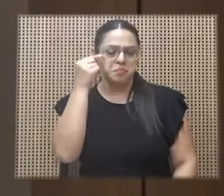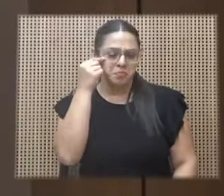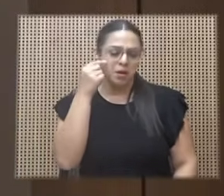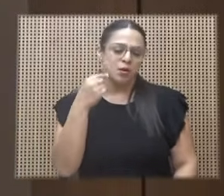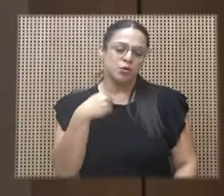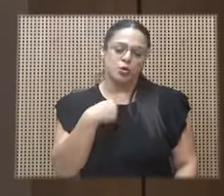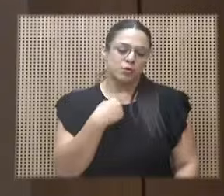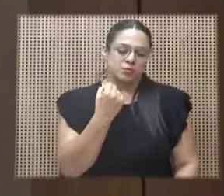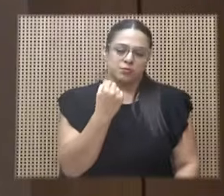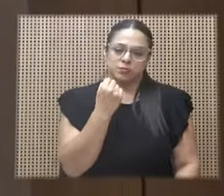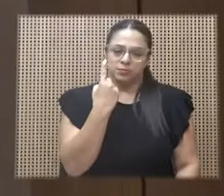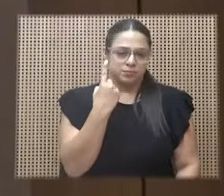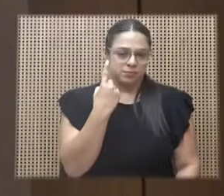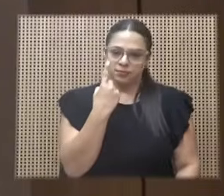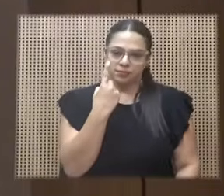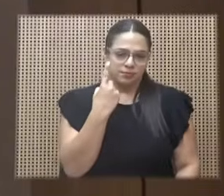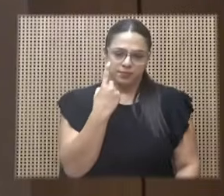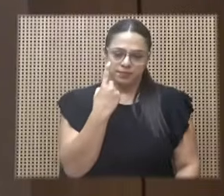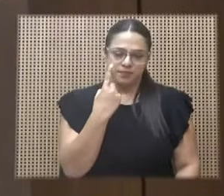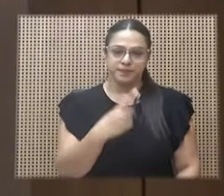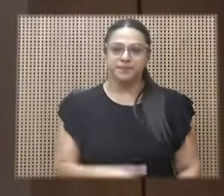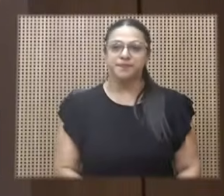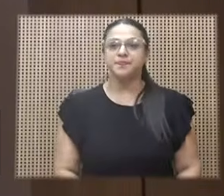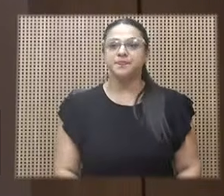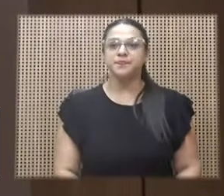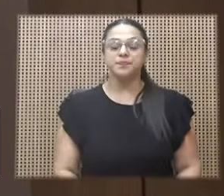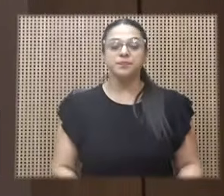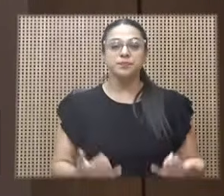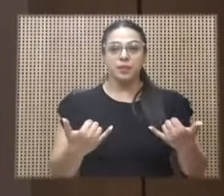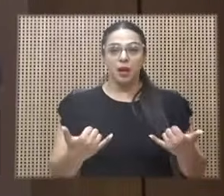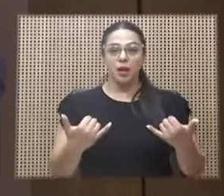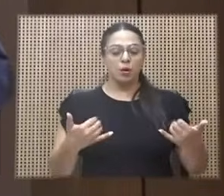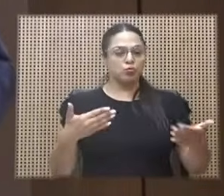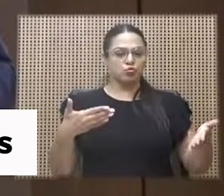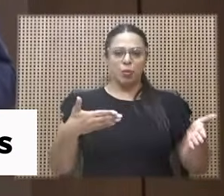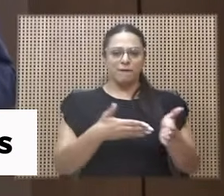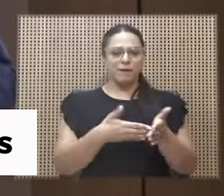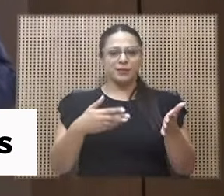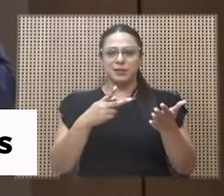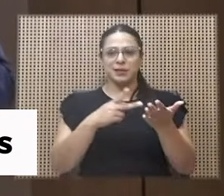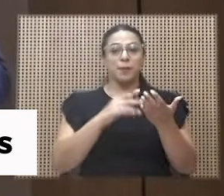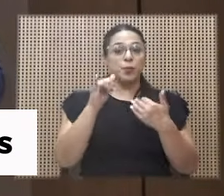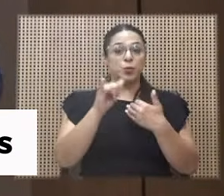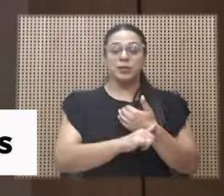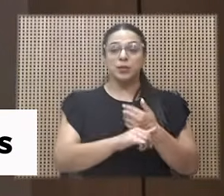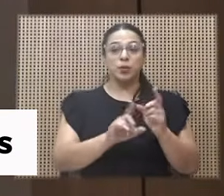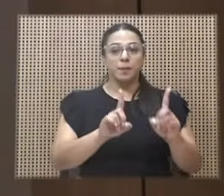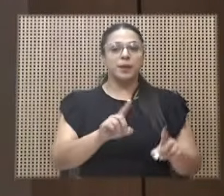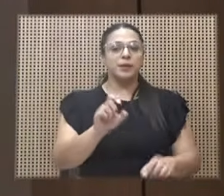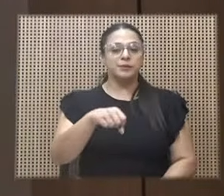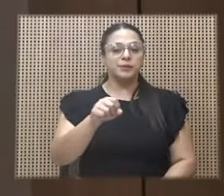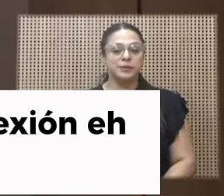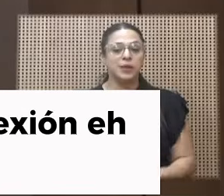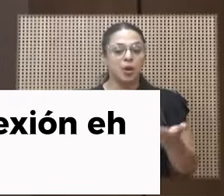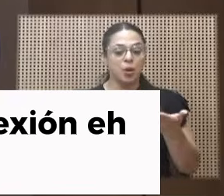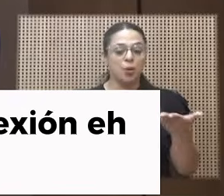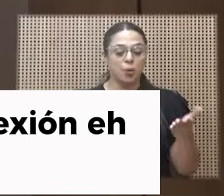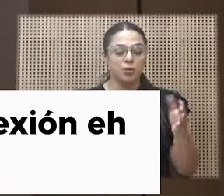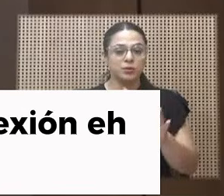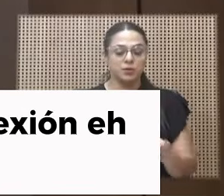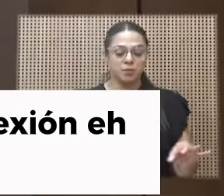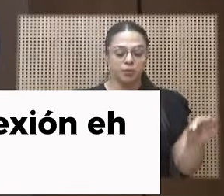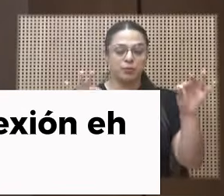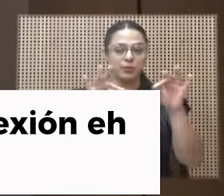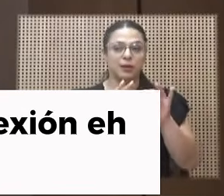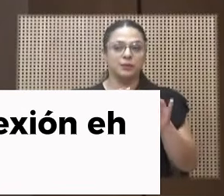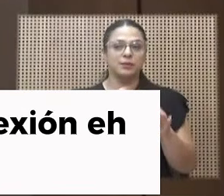comprendo. Ahora, tampoco afecta el fondo del proyecto, pero sí son observaciones importantes y que me